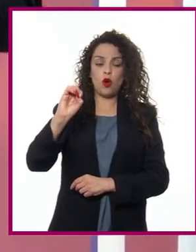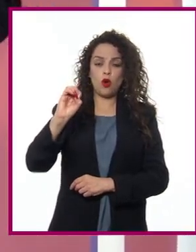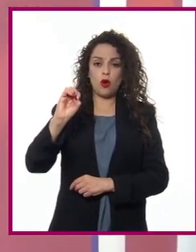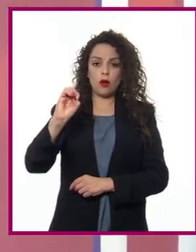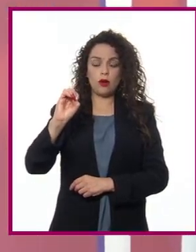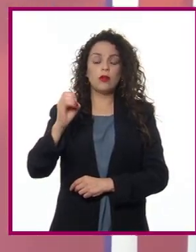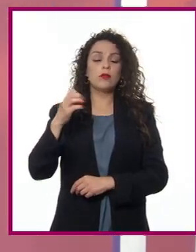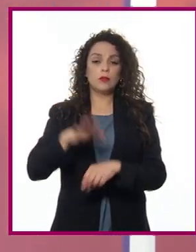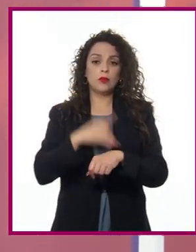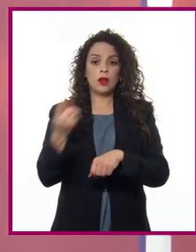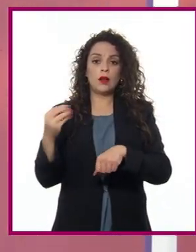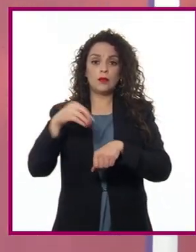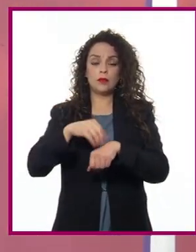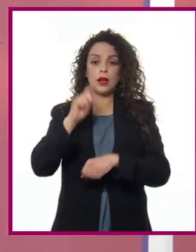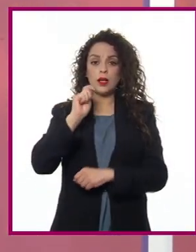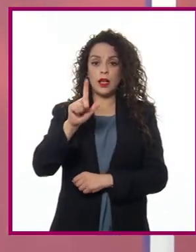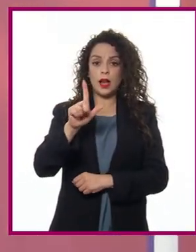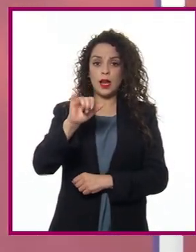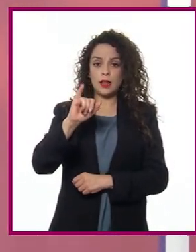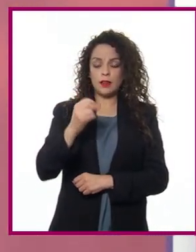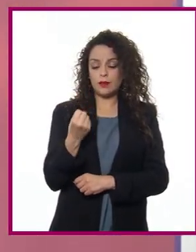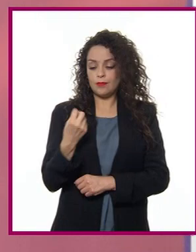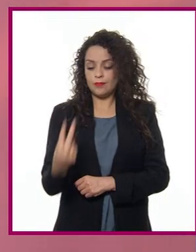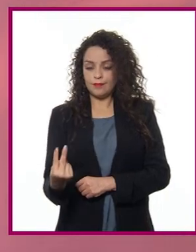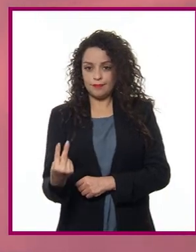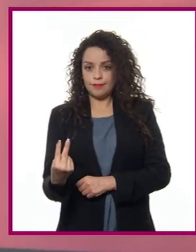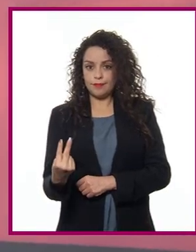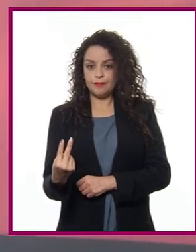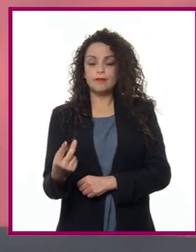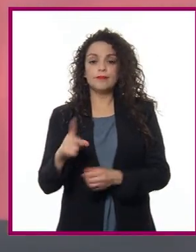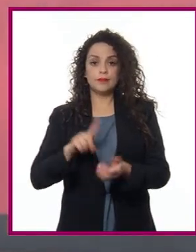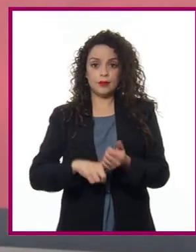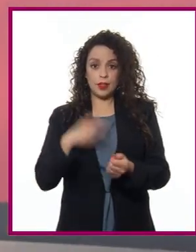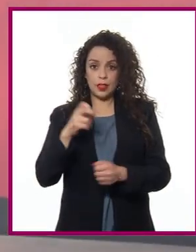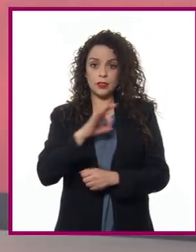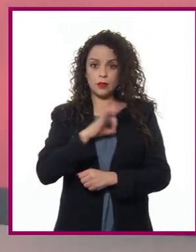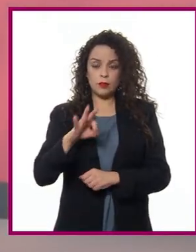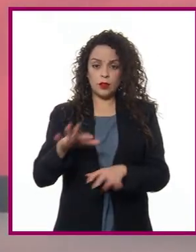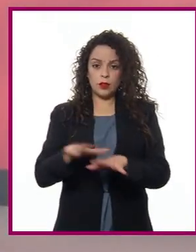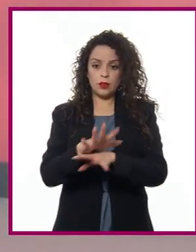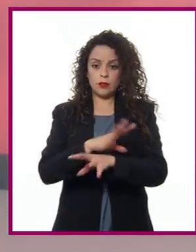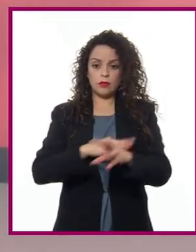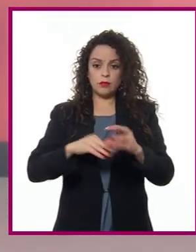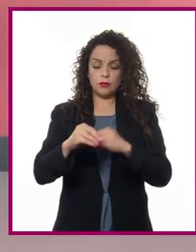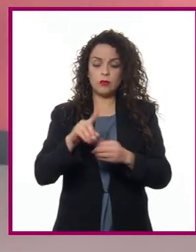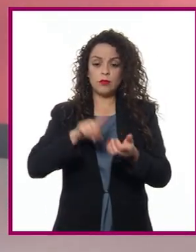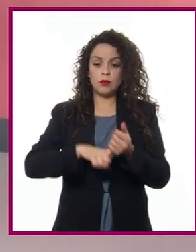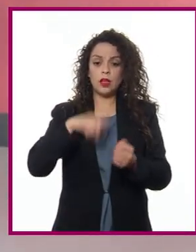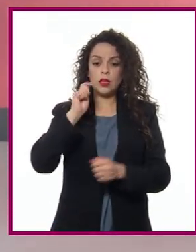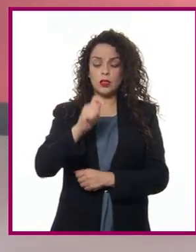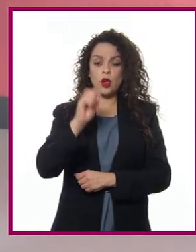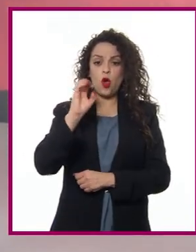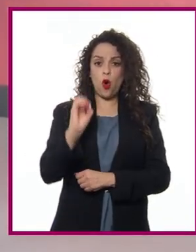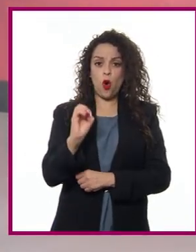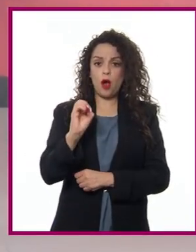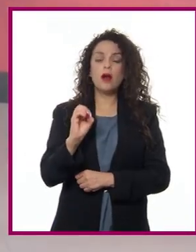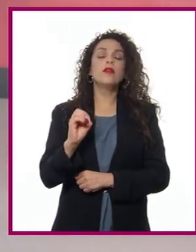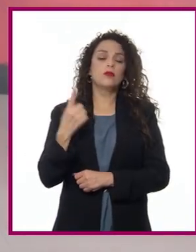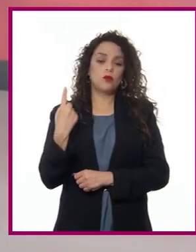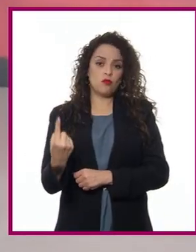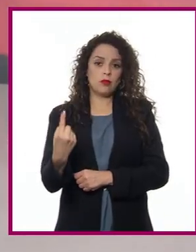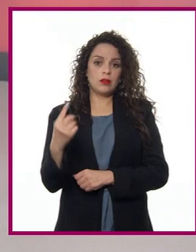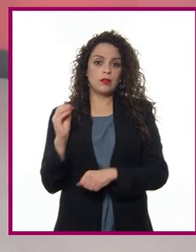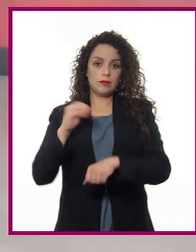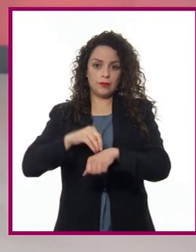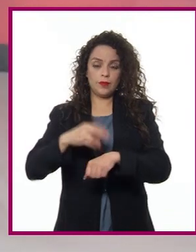el subíndice de litio, que es 2. Asimismo, la valencia del litio se puede deducir por el subíndice del oxígeno, que es 1. Como primero se